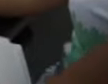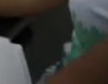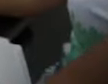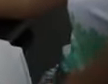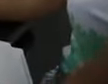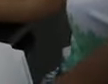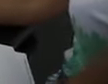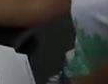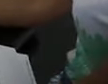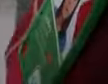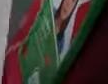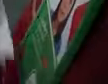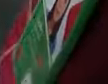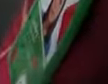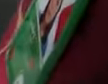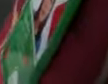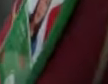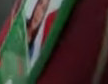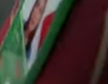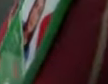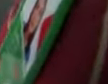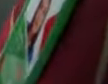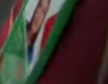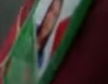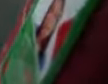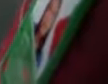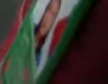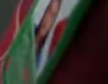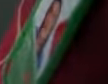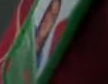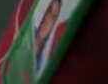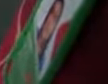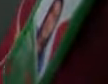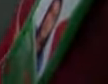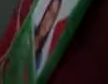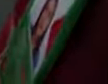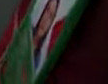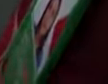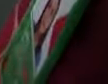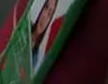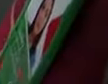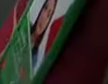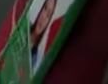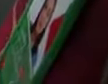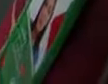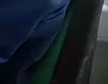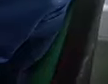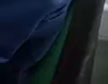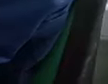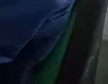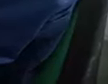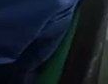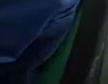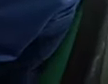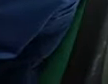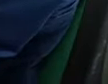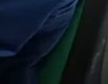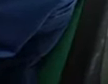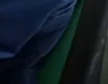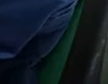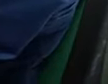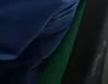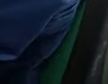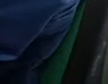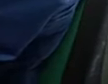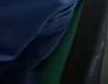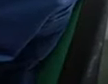al 43%, 15 contratos bajo la modalidad por PGP, que corresponden al 4%, y el 1% con